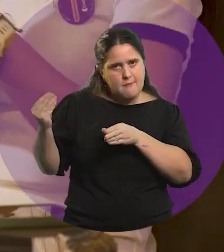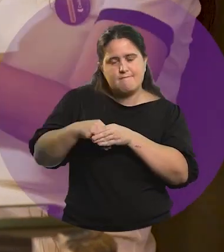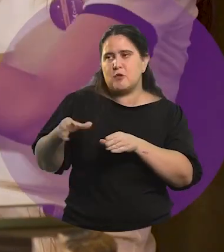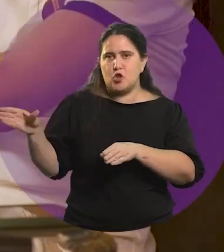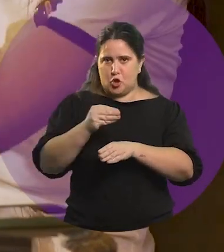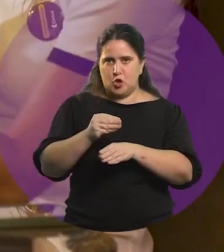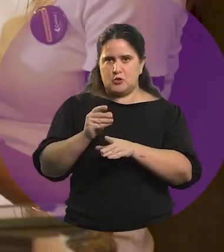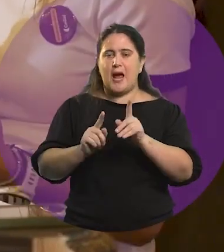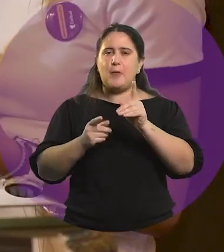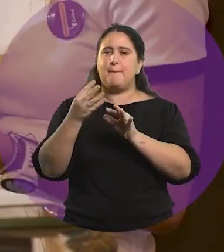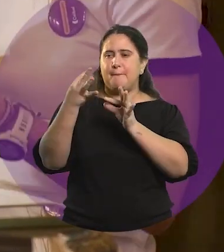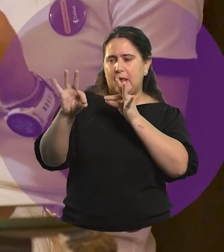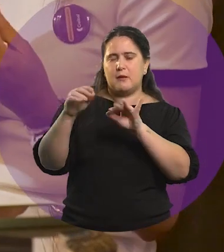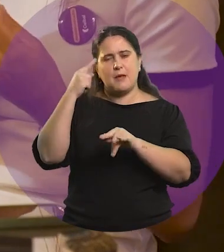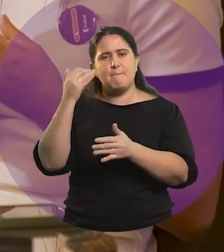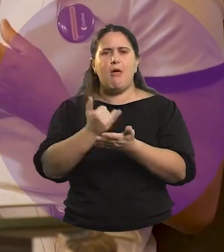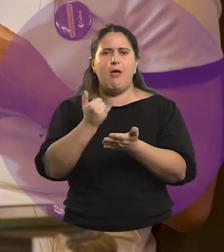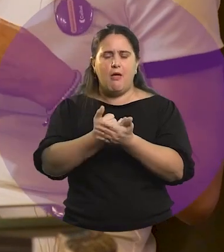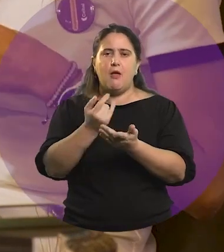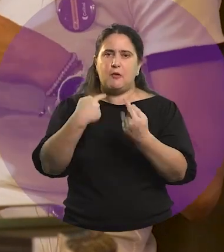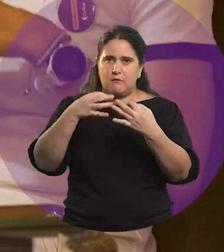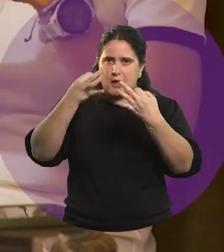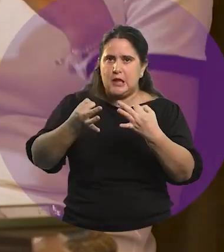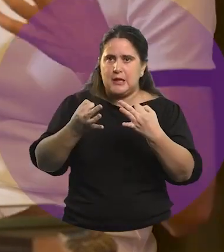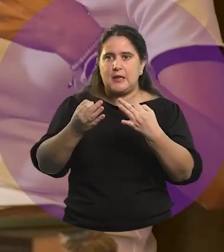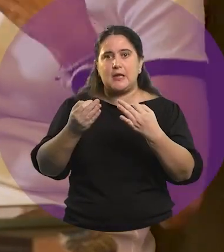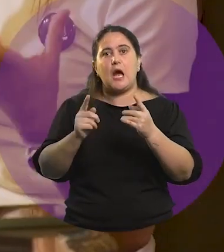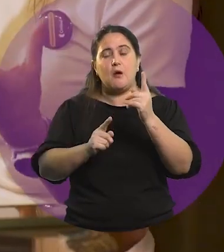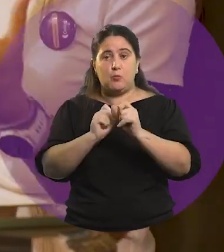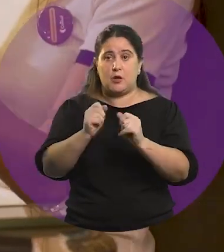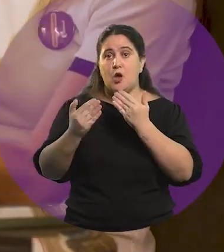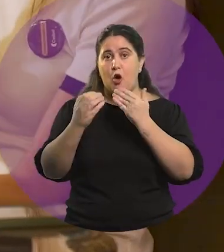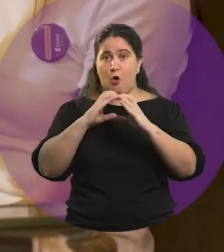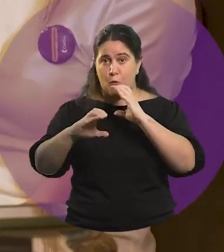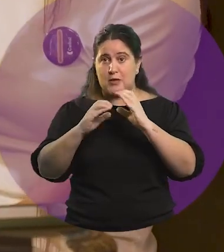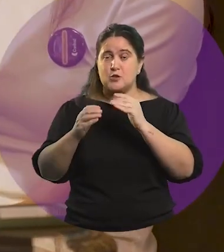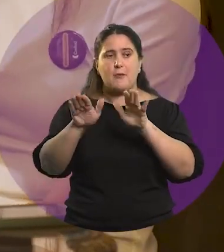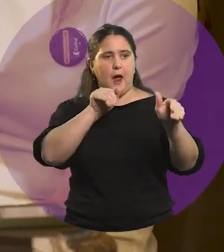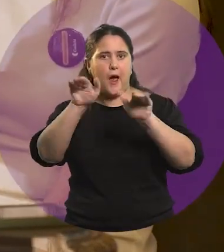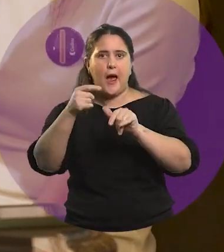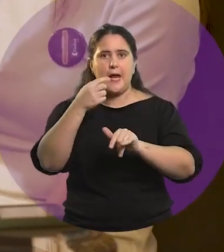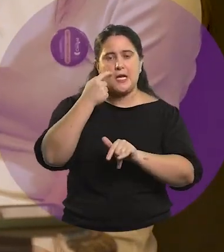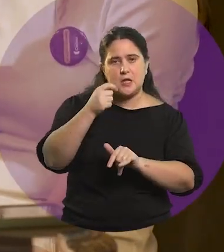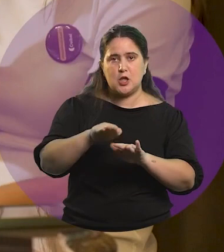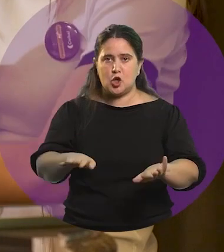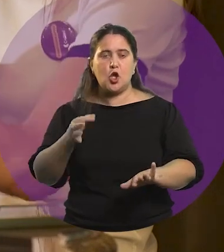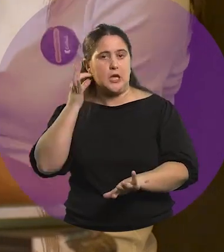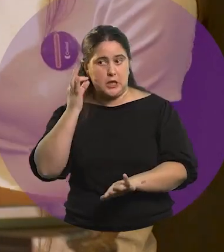Hay detalles que pueden parecer insignificantes, pero cómo uno genera piezas de comunicación para convocar a niños y